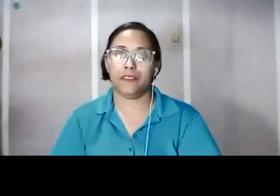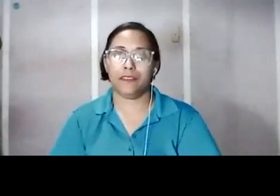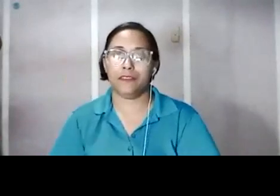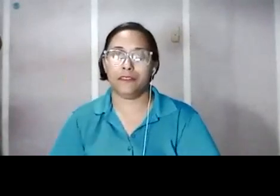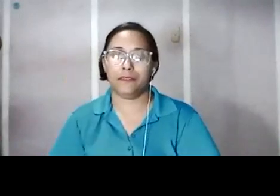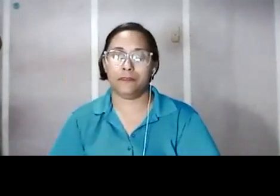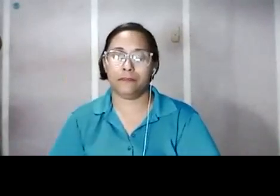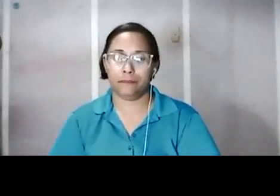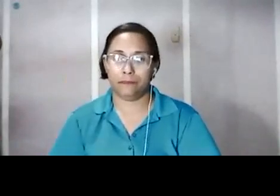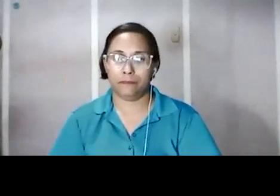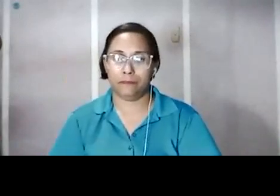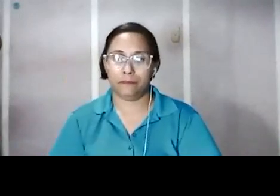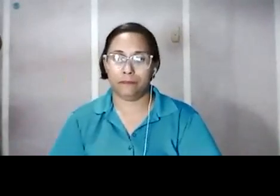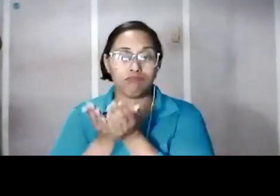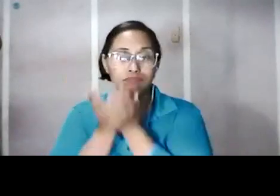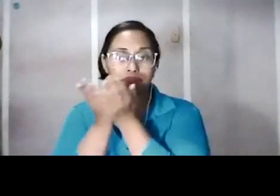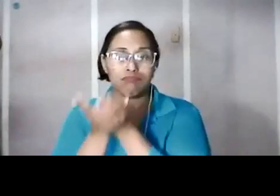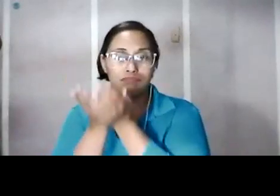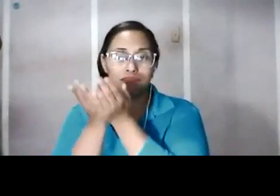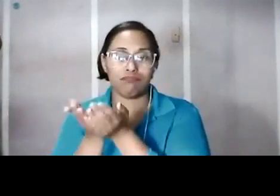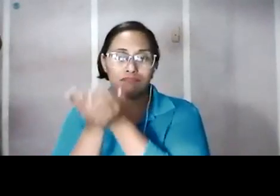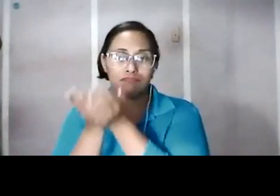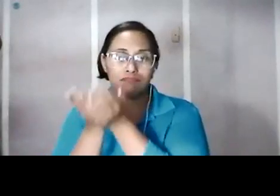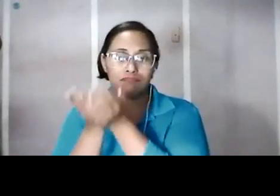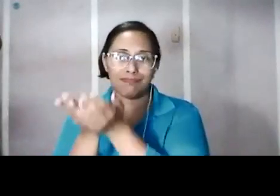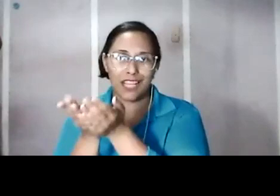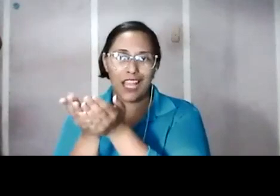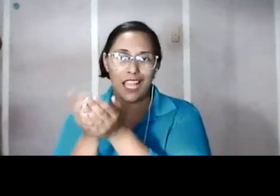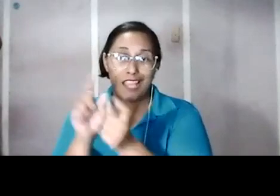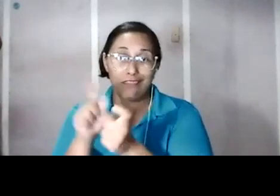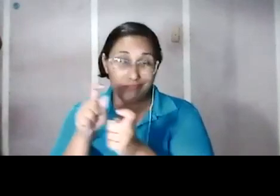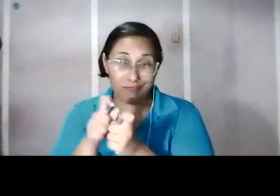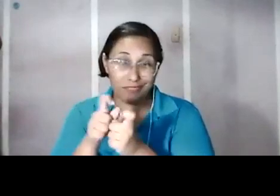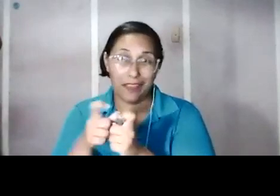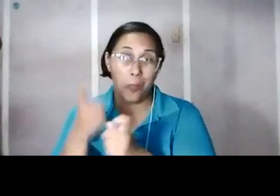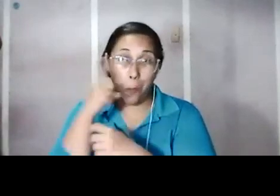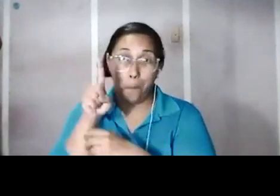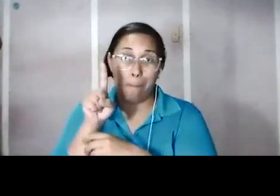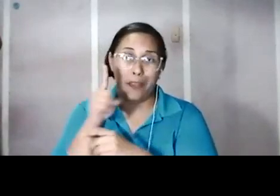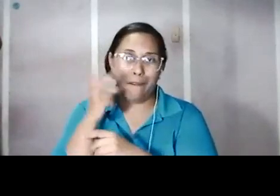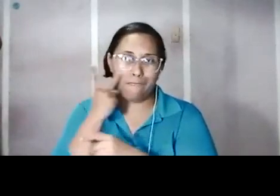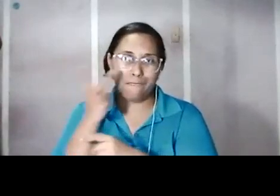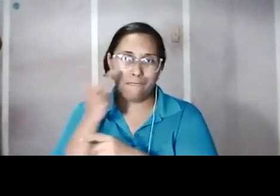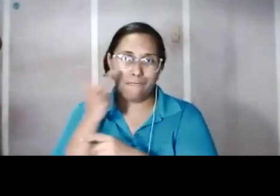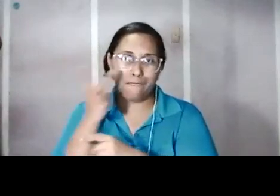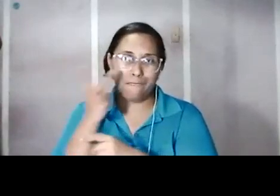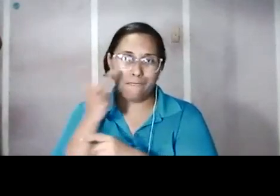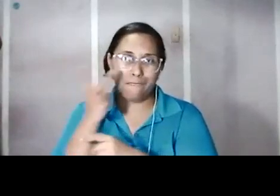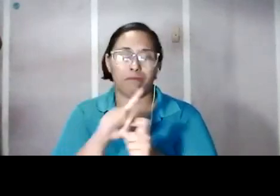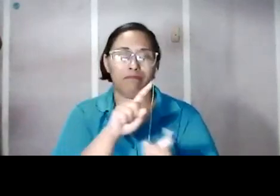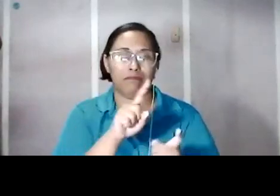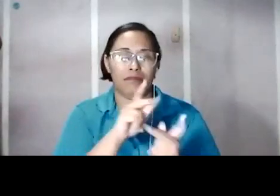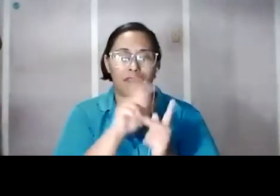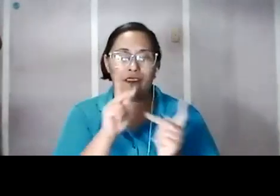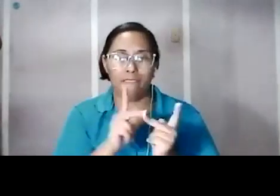en, en un barco expresamente el carnaval de San Juan. Perfecto. Preguntan, ¿cuán